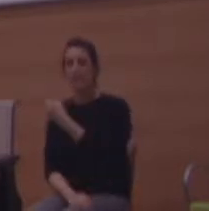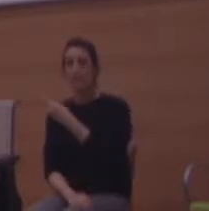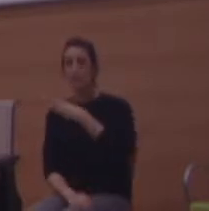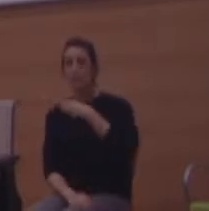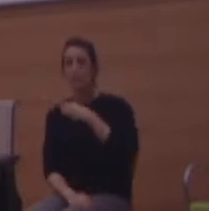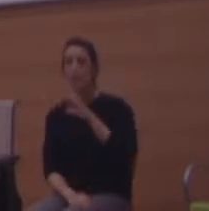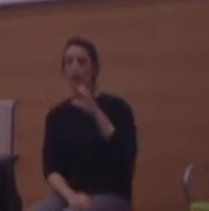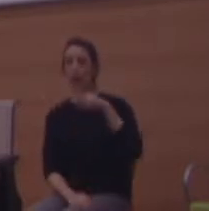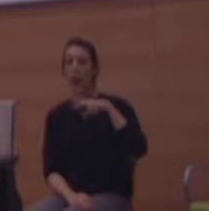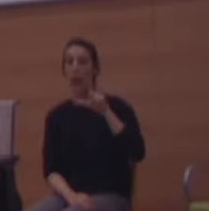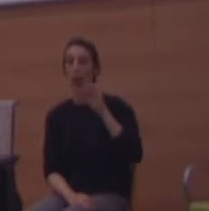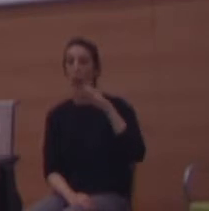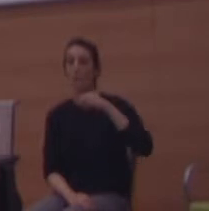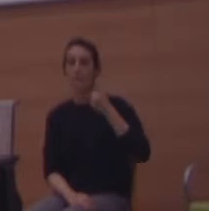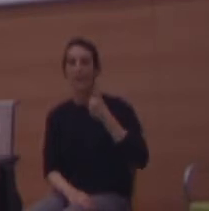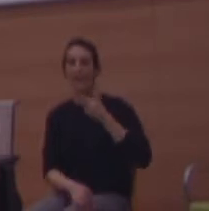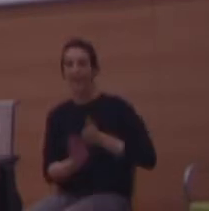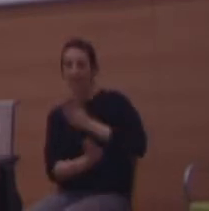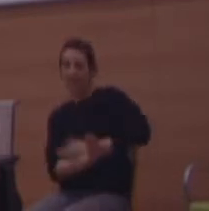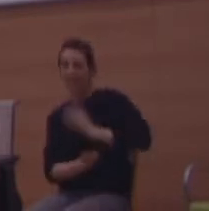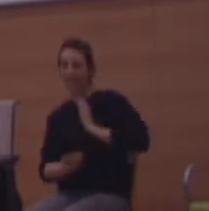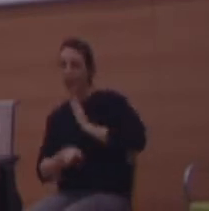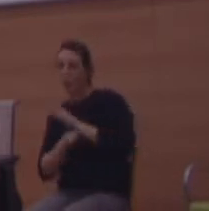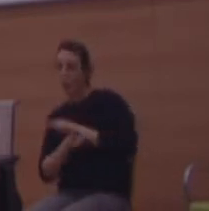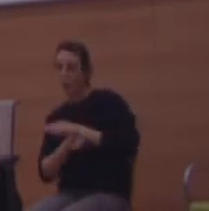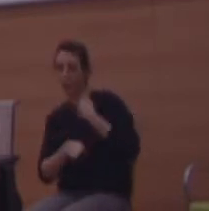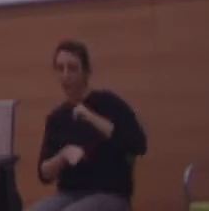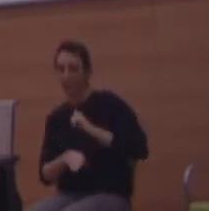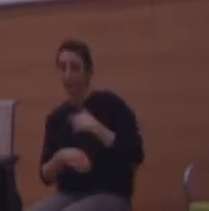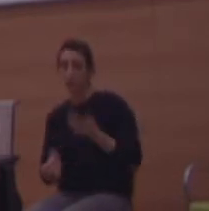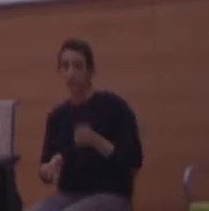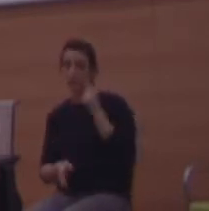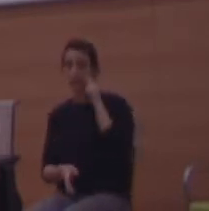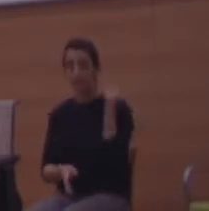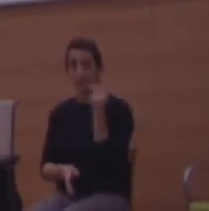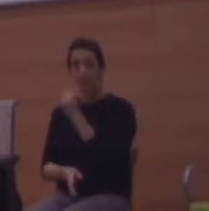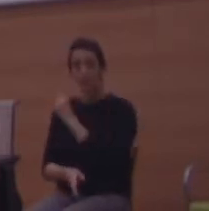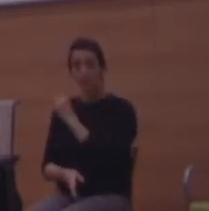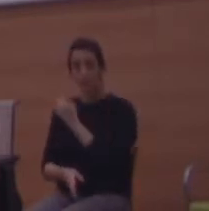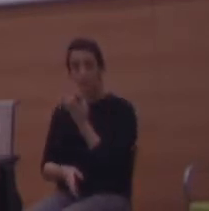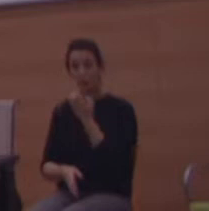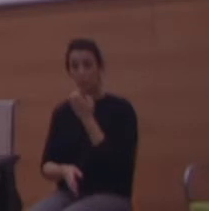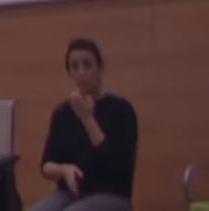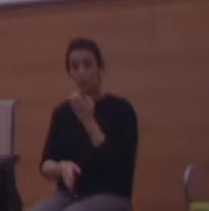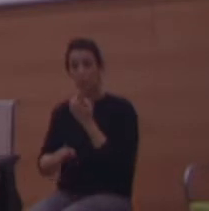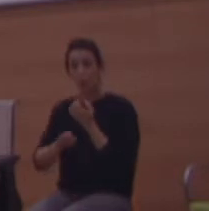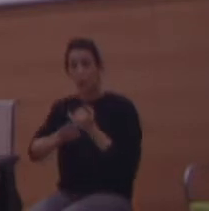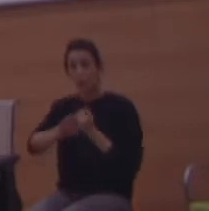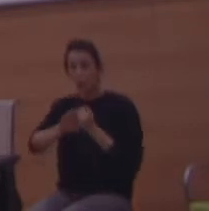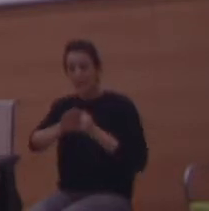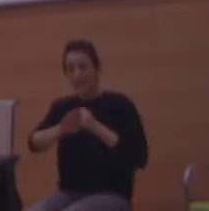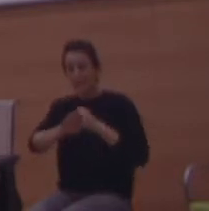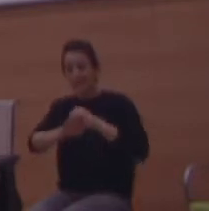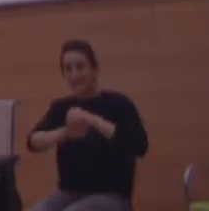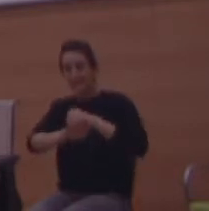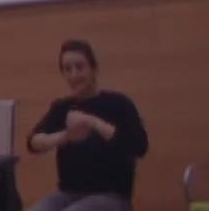que ya ha estado tratado, ¿vale? Entonces aquí observamos, bueno, cómo la formación de la hiperkeratosis y la